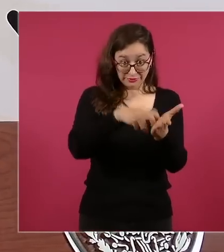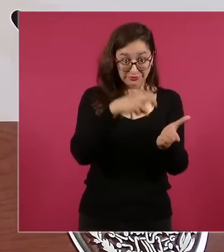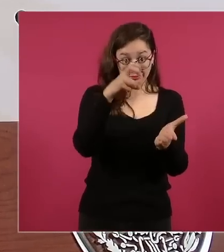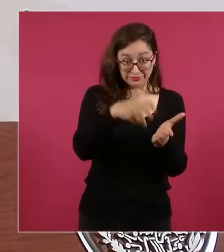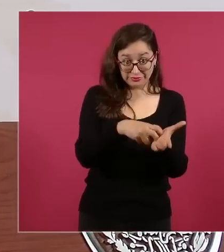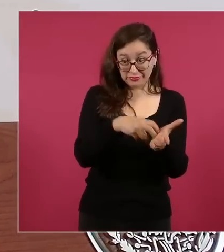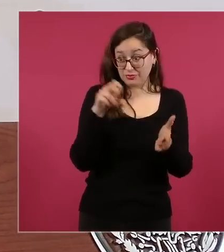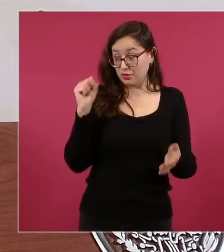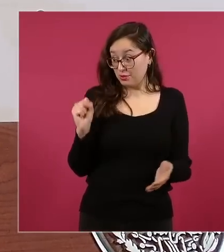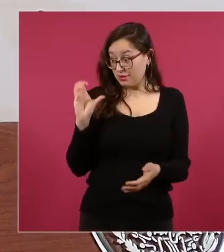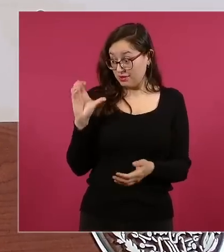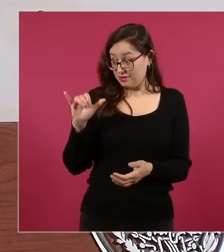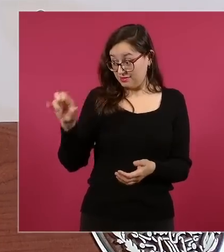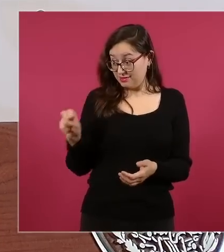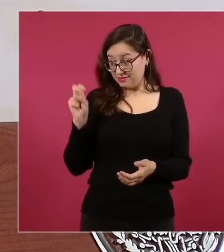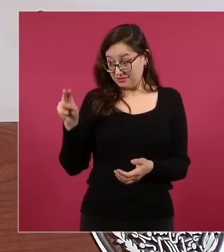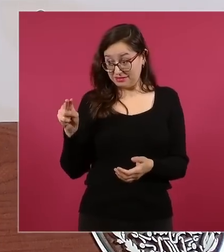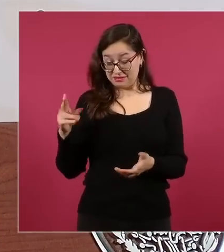para